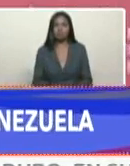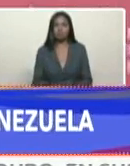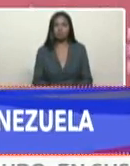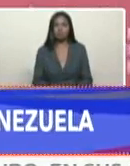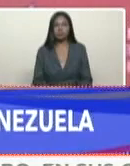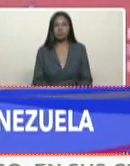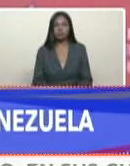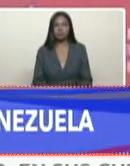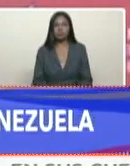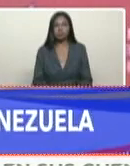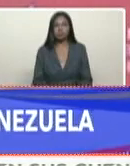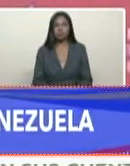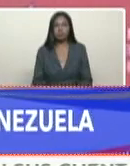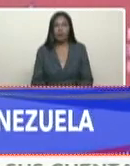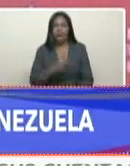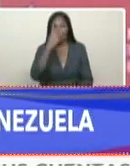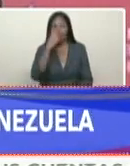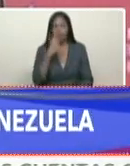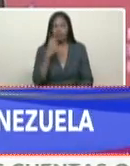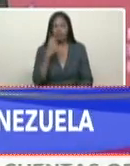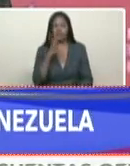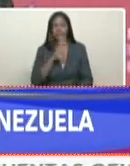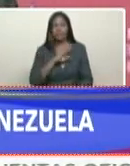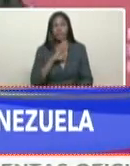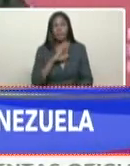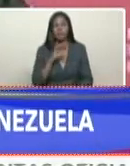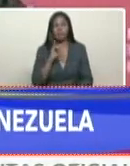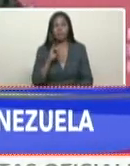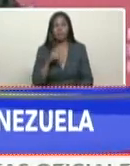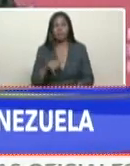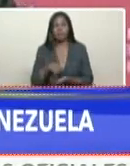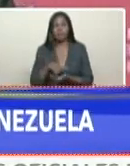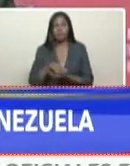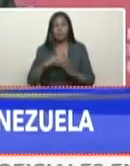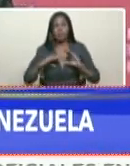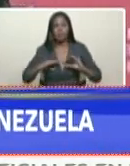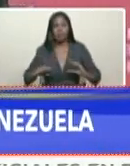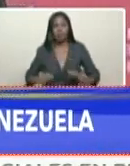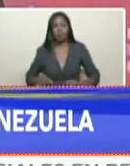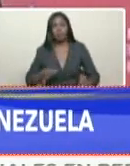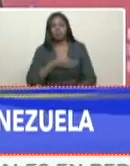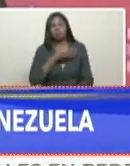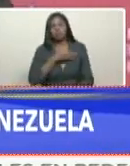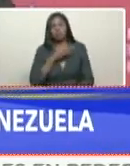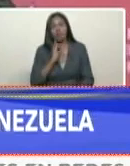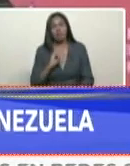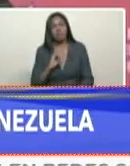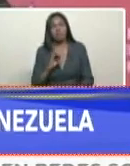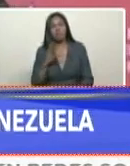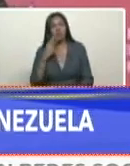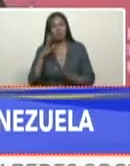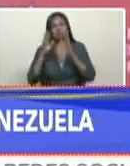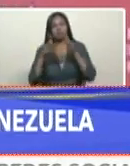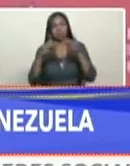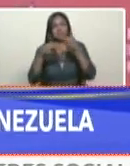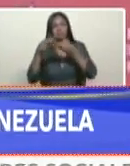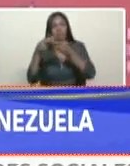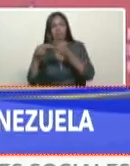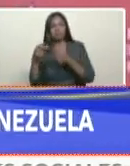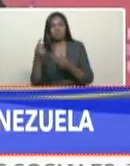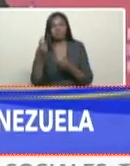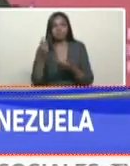La pobreza extrema y la miseria es como una lesión del cuerpo social que hay que terminar de